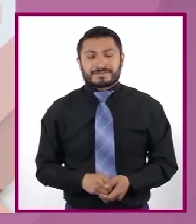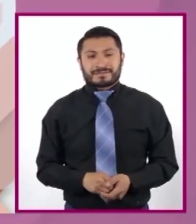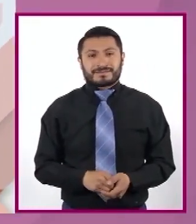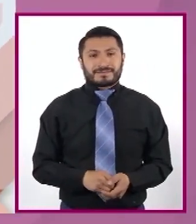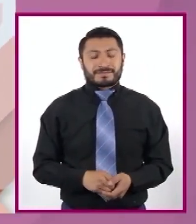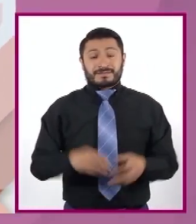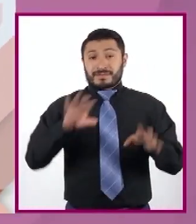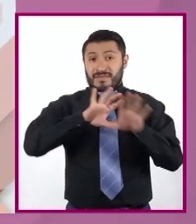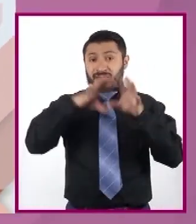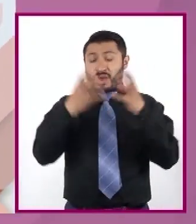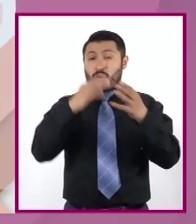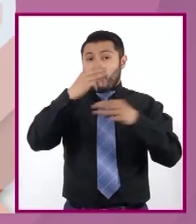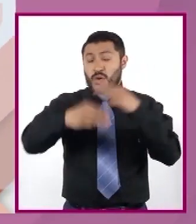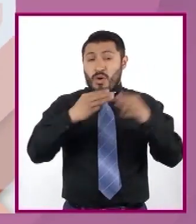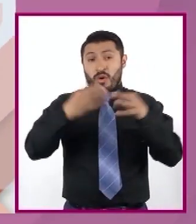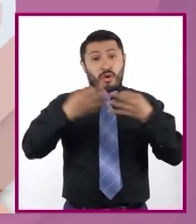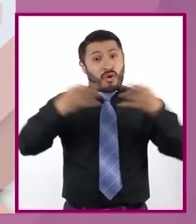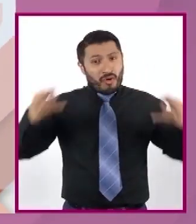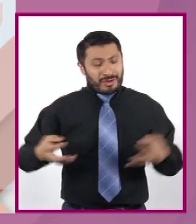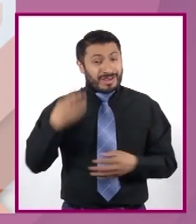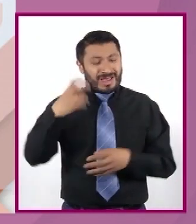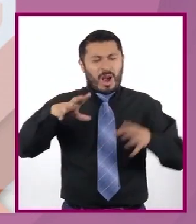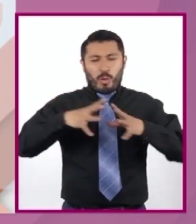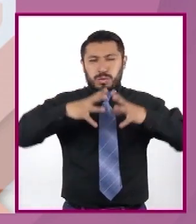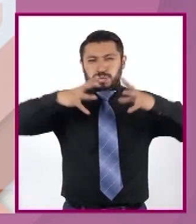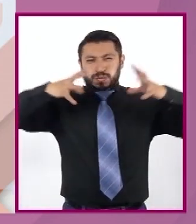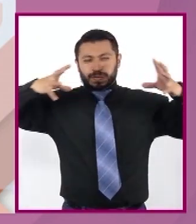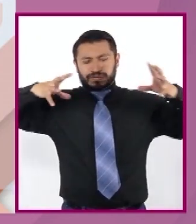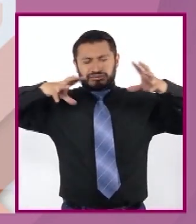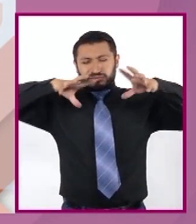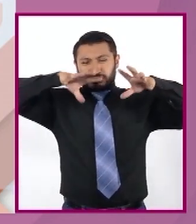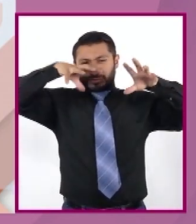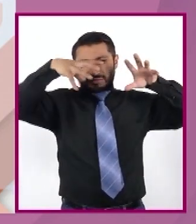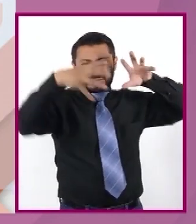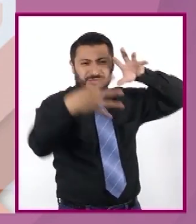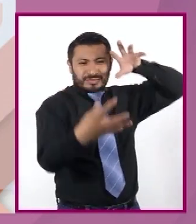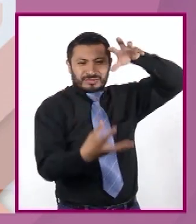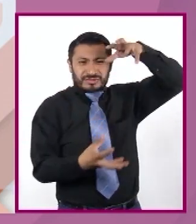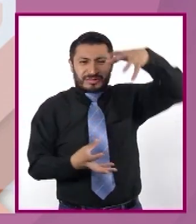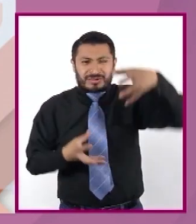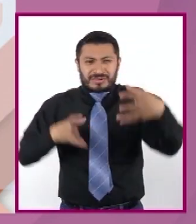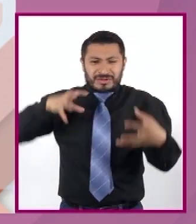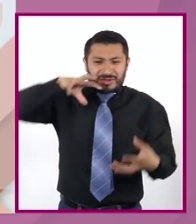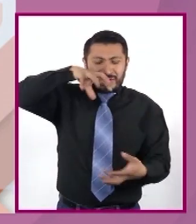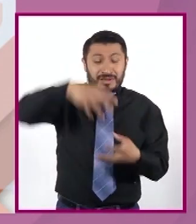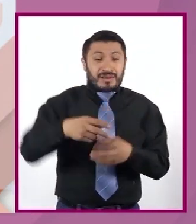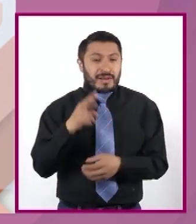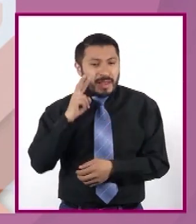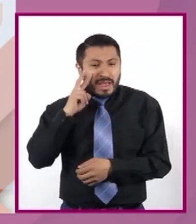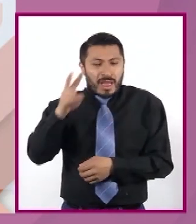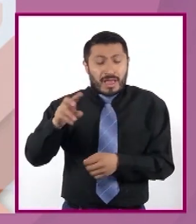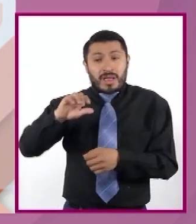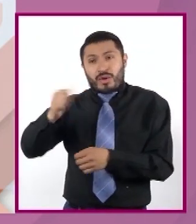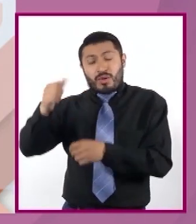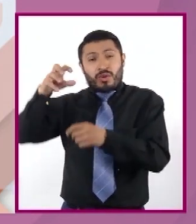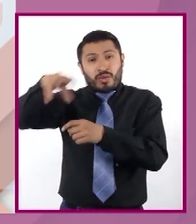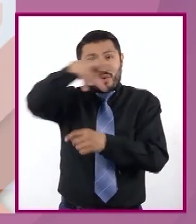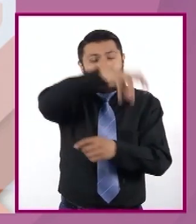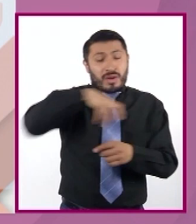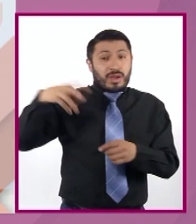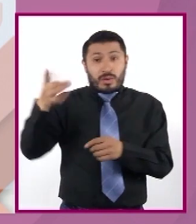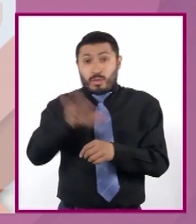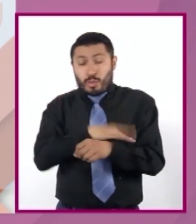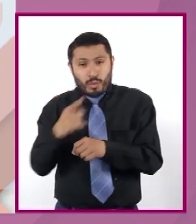La Tierra. El planeta es grande y extenso, y se distingue de los restantes porque posee agua y